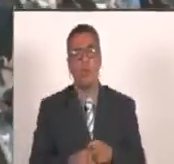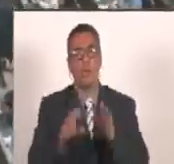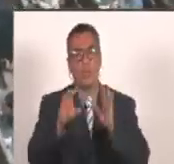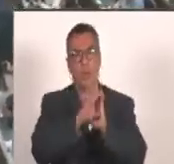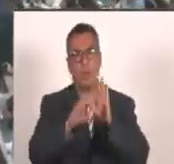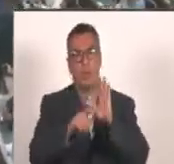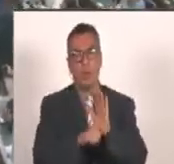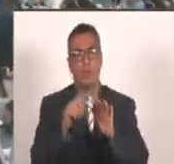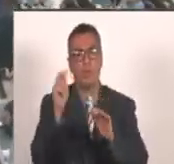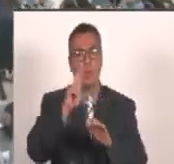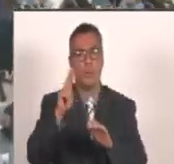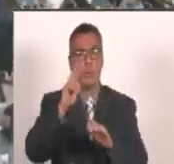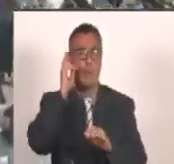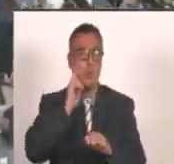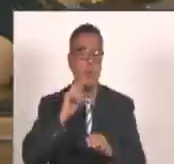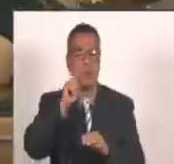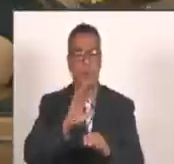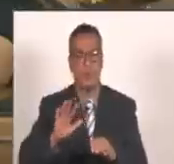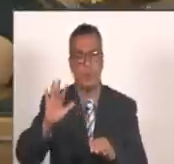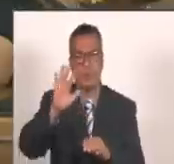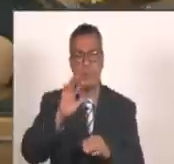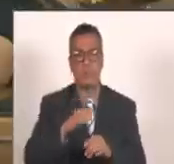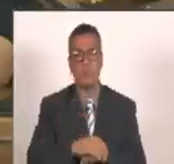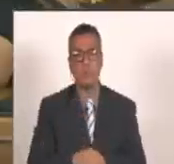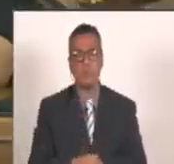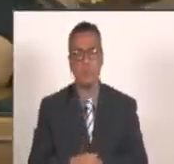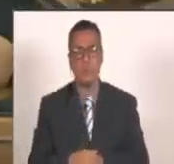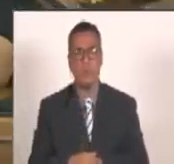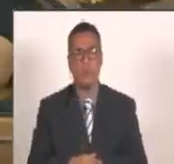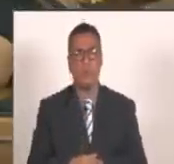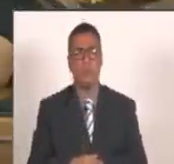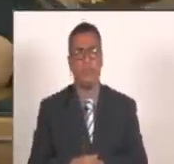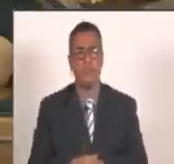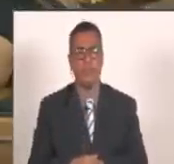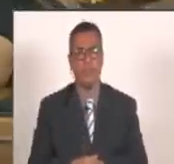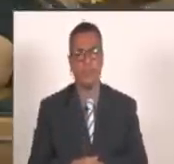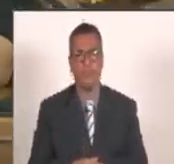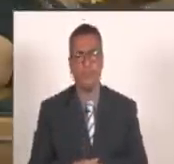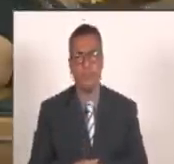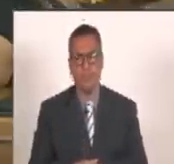la Constitución de la República Bolivariana de Venezuela.